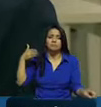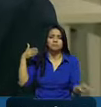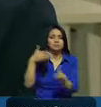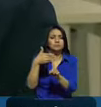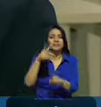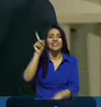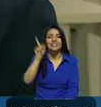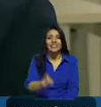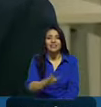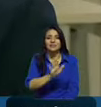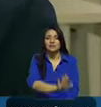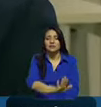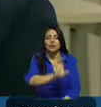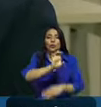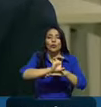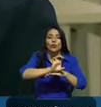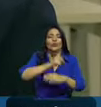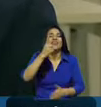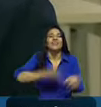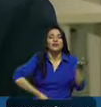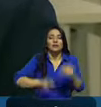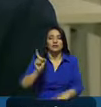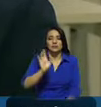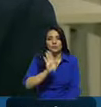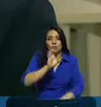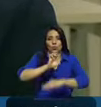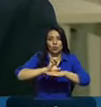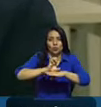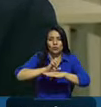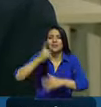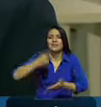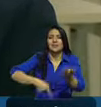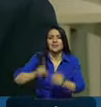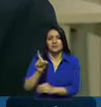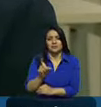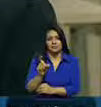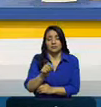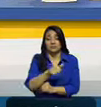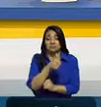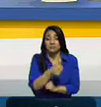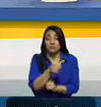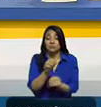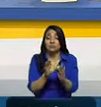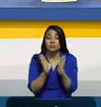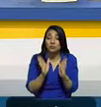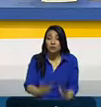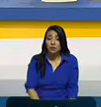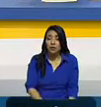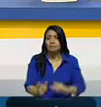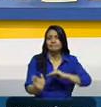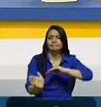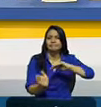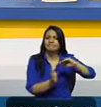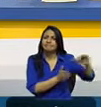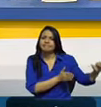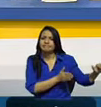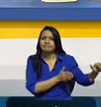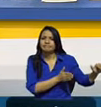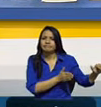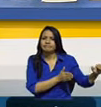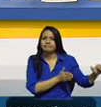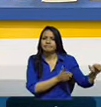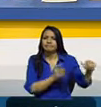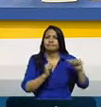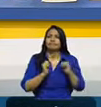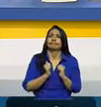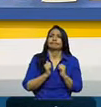necesidades de nuestro país, frente a las necesidades de que los ciudadanos Dejemos de lado ese rol pasivo que hoy día nos convoca